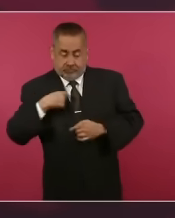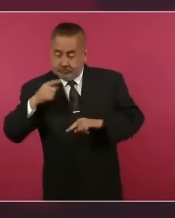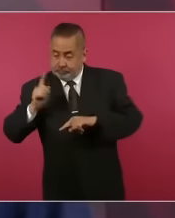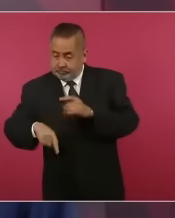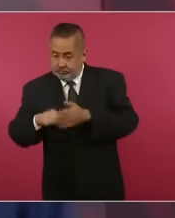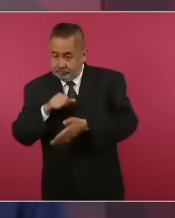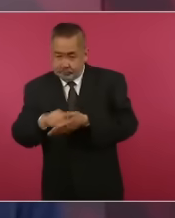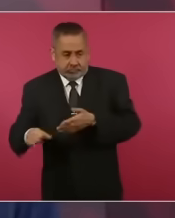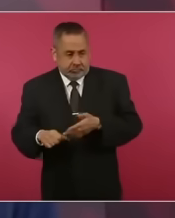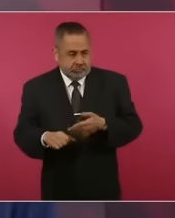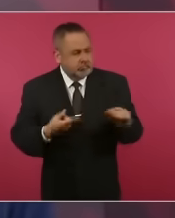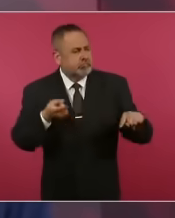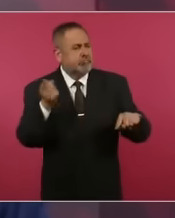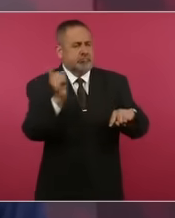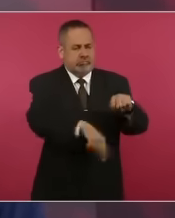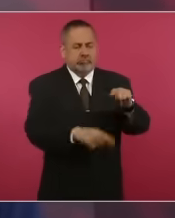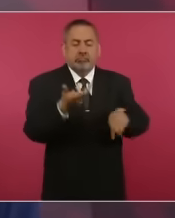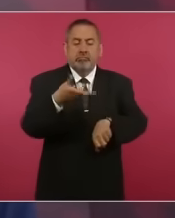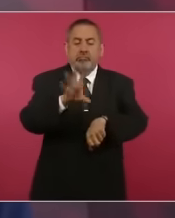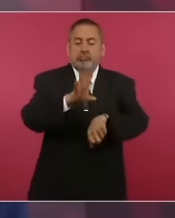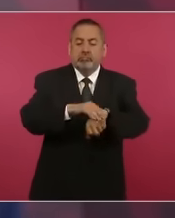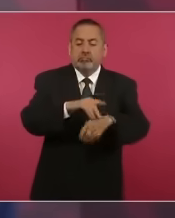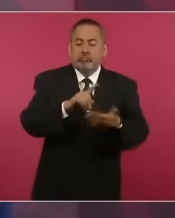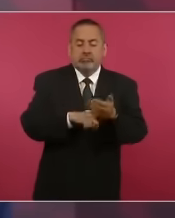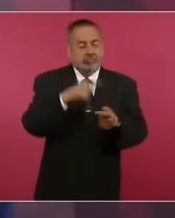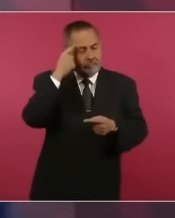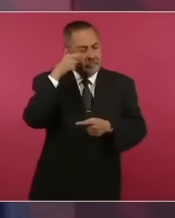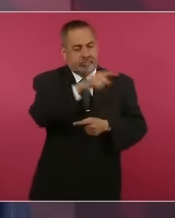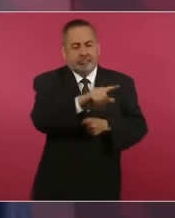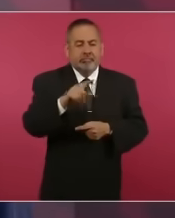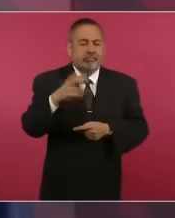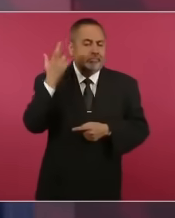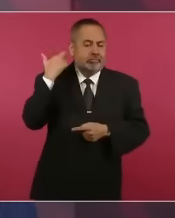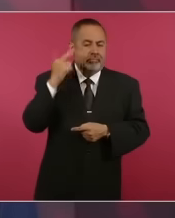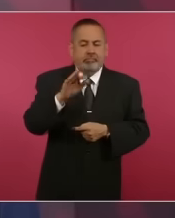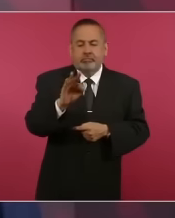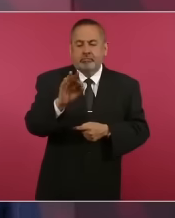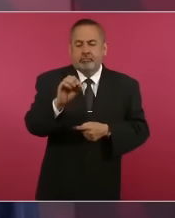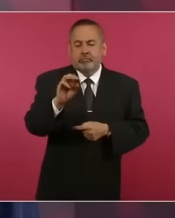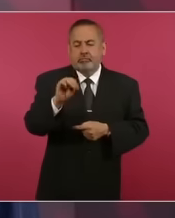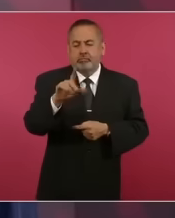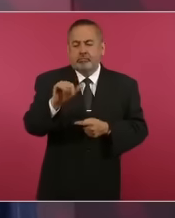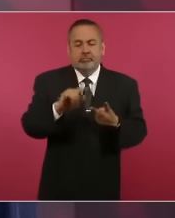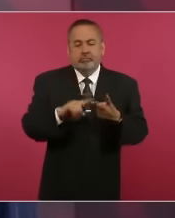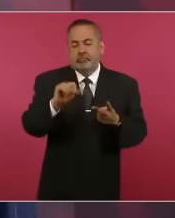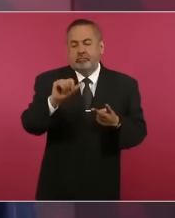de Radio Fórmula, de Azteca, de Televisa,